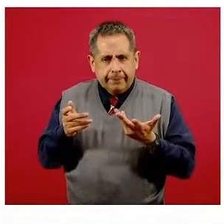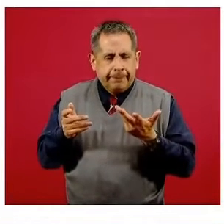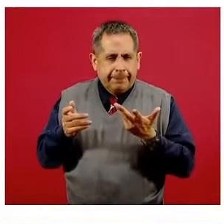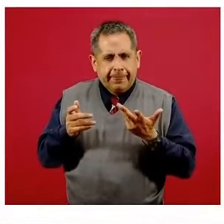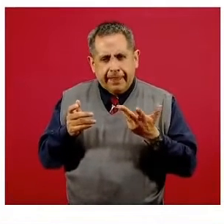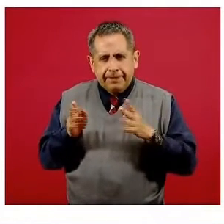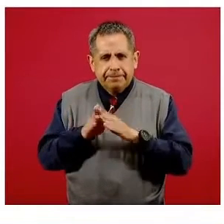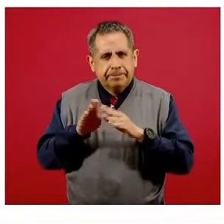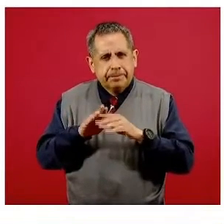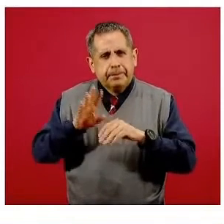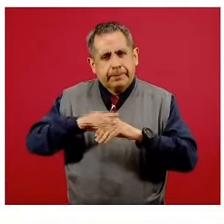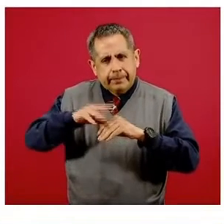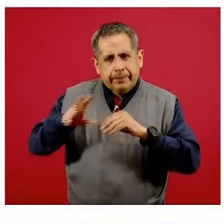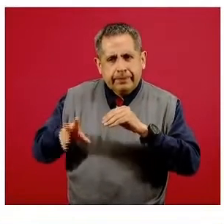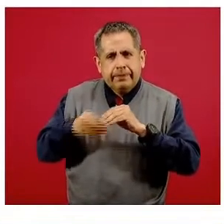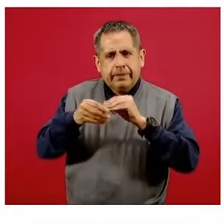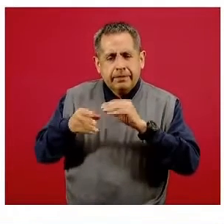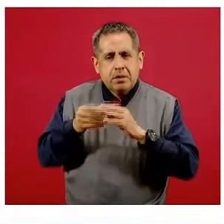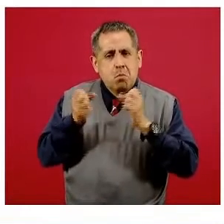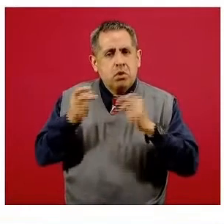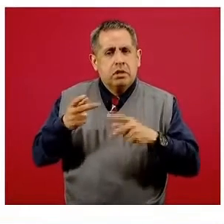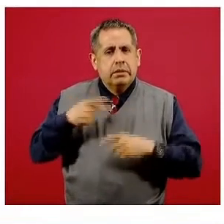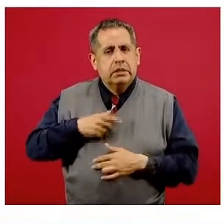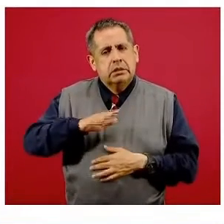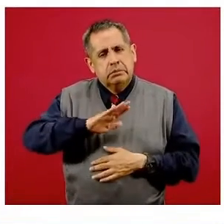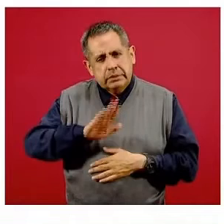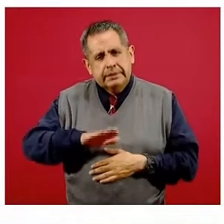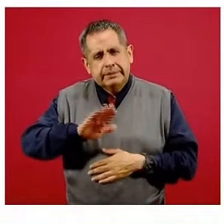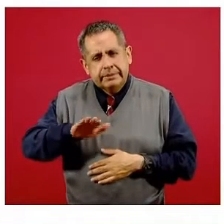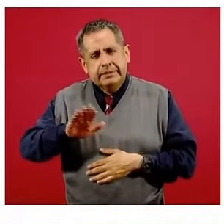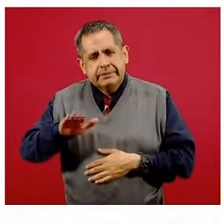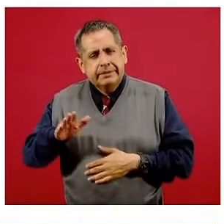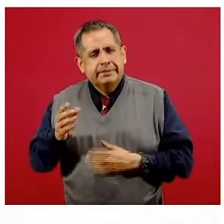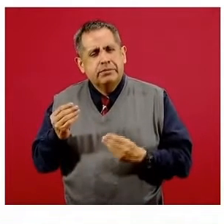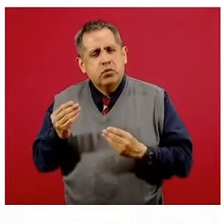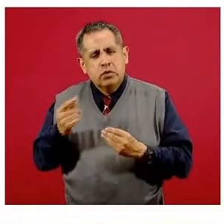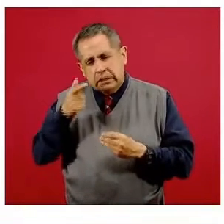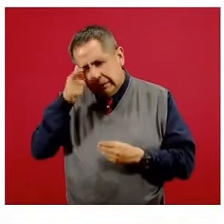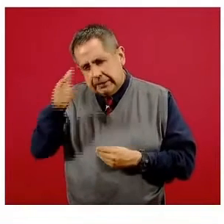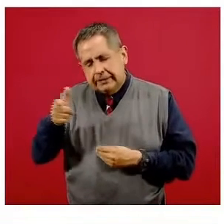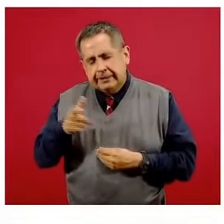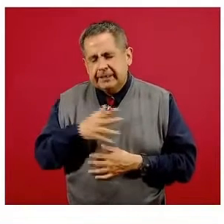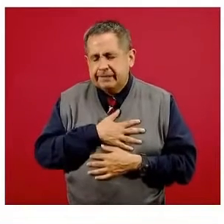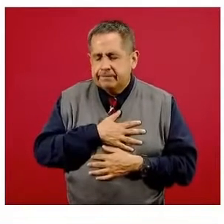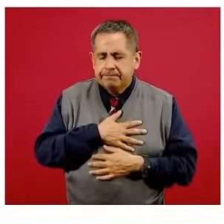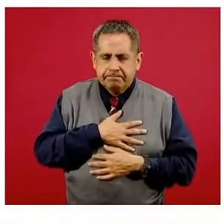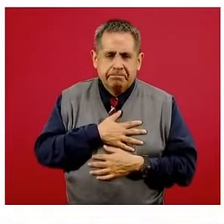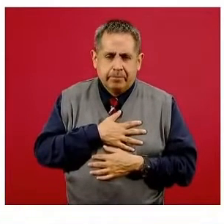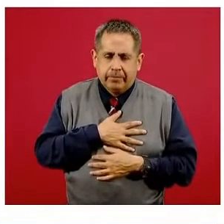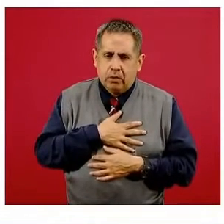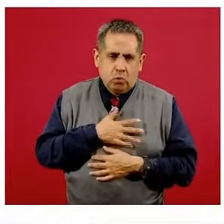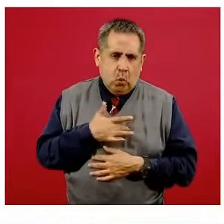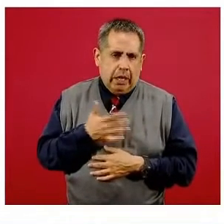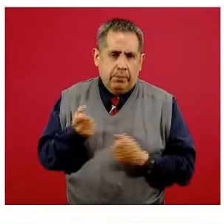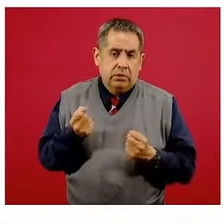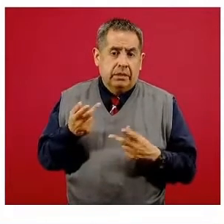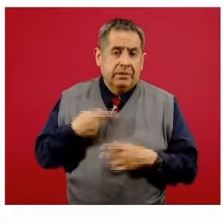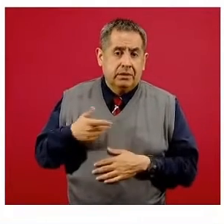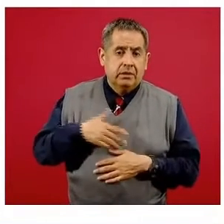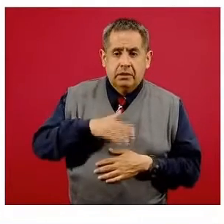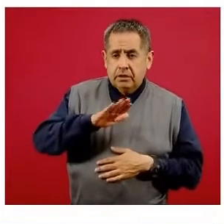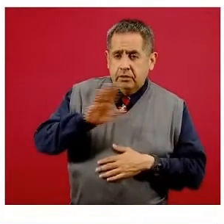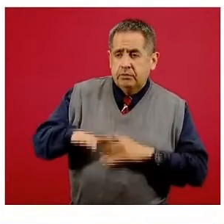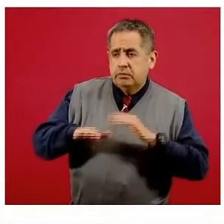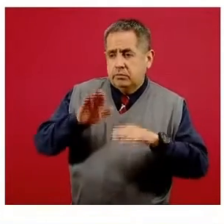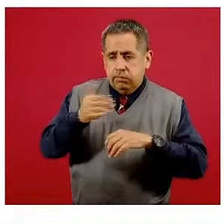esta acumulación de decesos, que bueno, cada uno de ellos pues nos duele mucho, es penosísimo, que se han ido confirmando